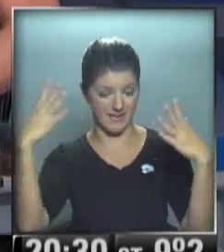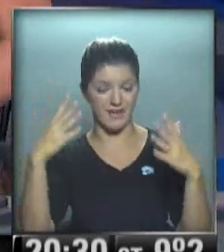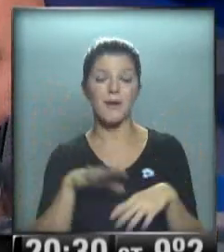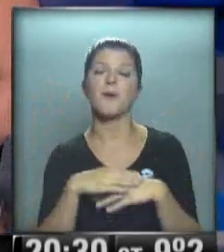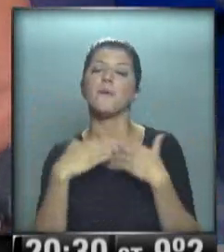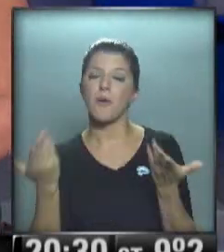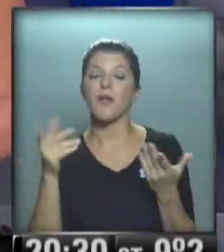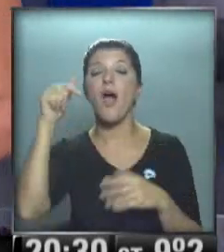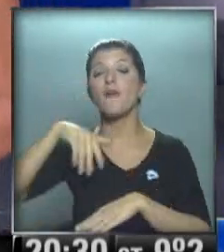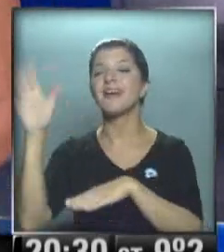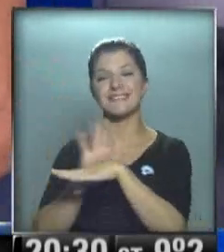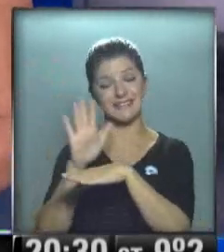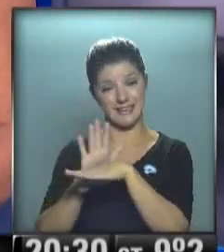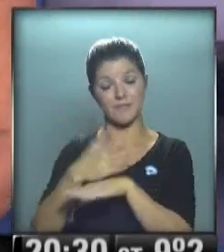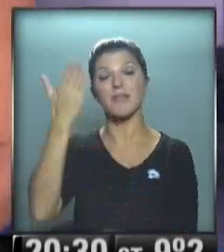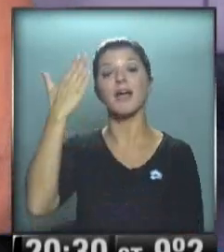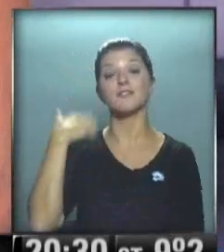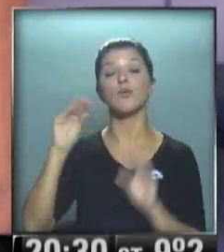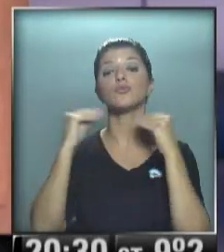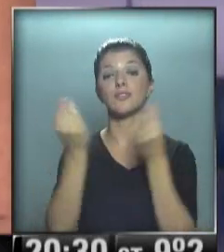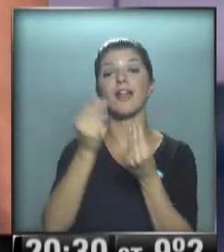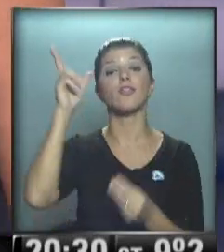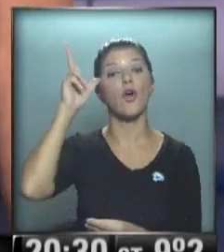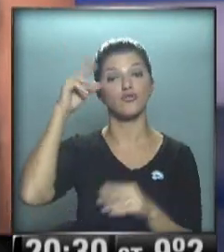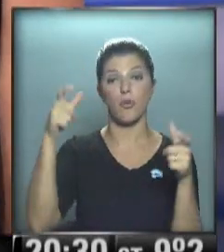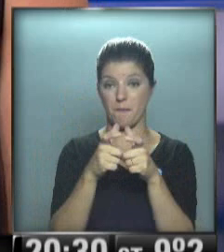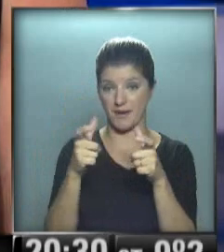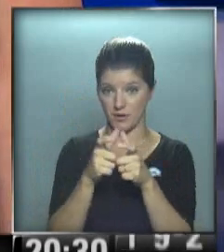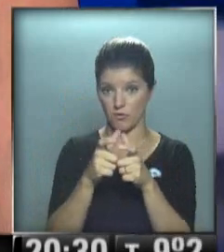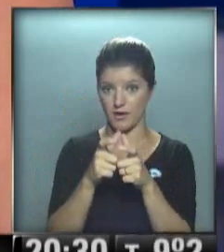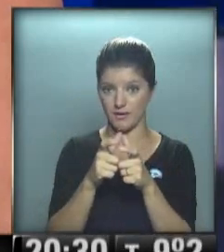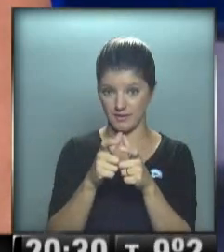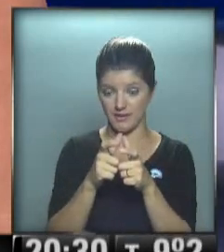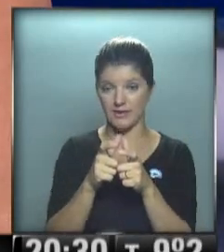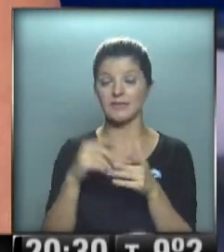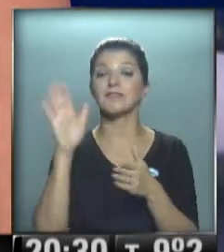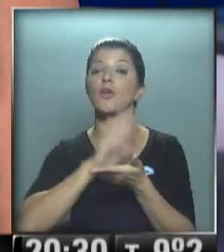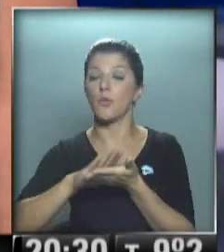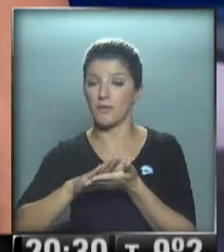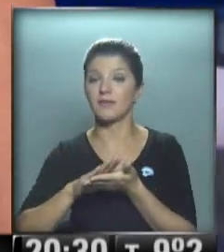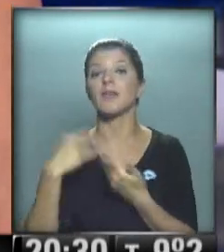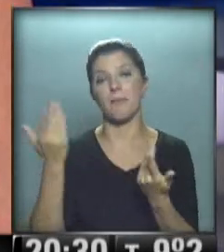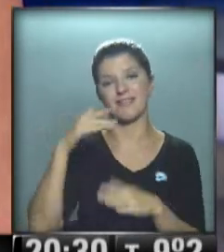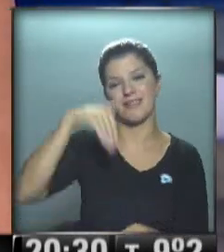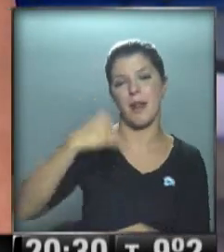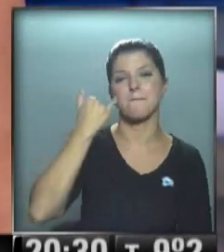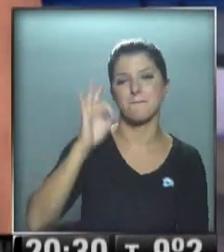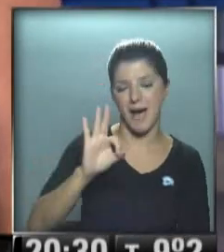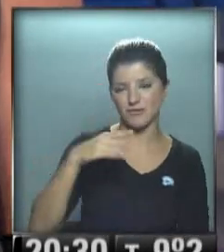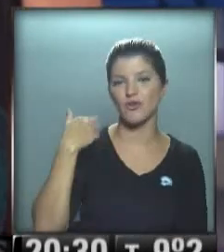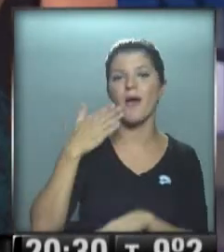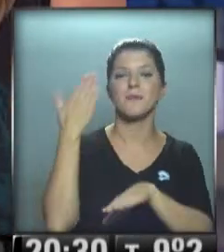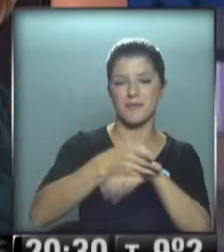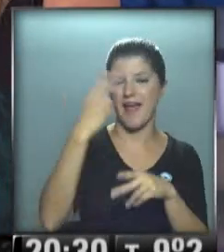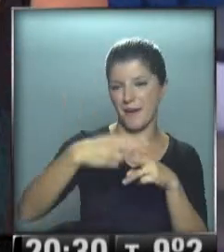Bueno vamos al cine ayer se estrenaron ocho películas y va a ser una interesante opción además de ir por supuesto a la plaza de mayo donde va a haber cualquier cantidad